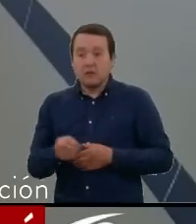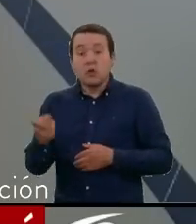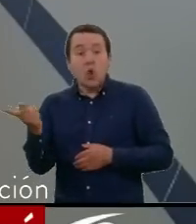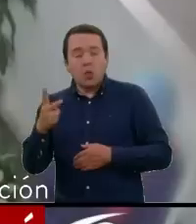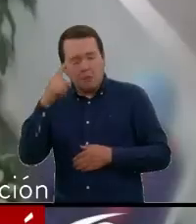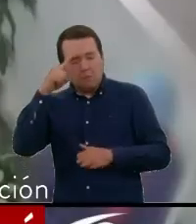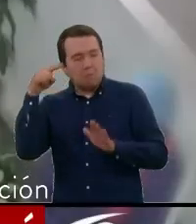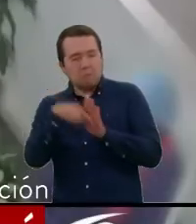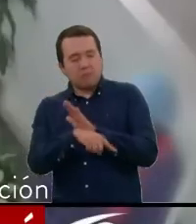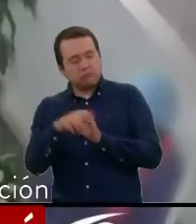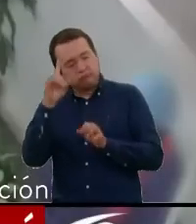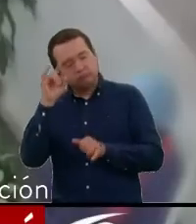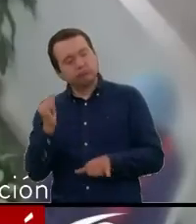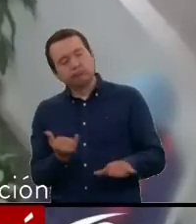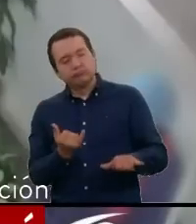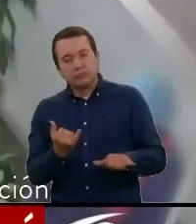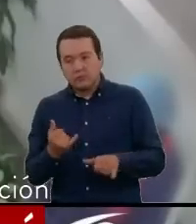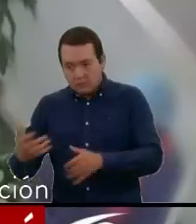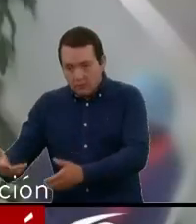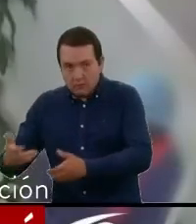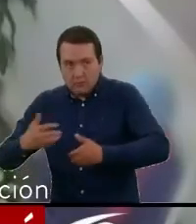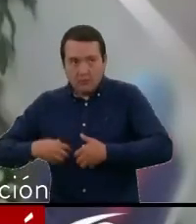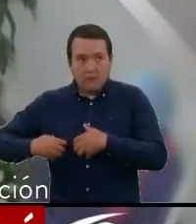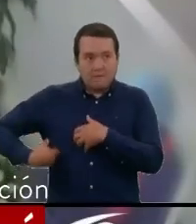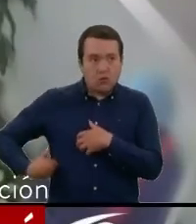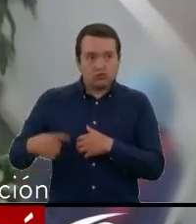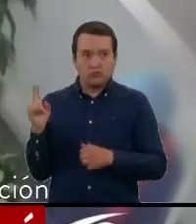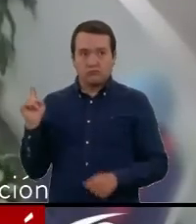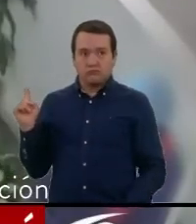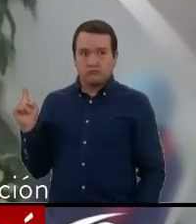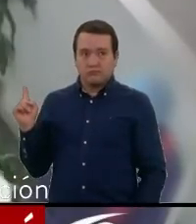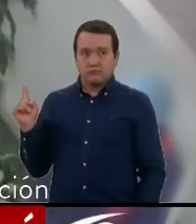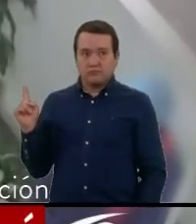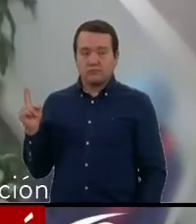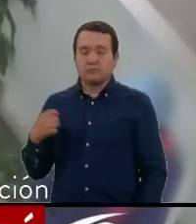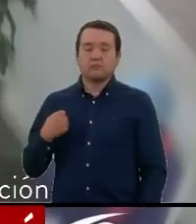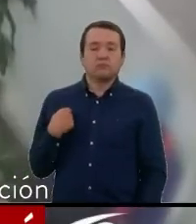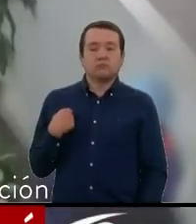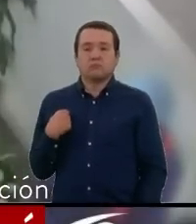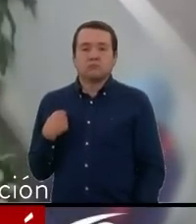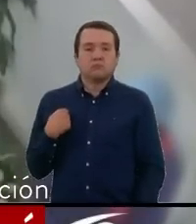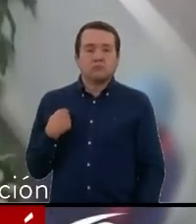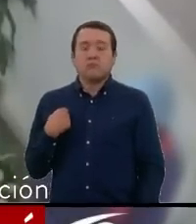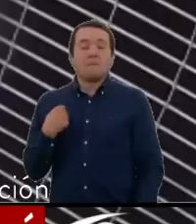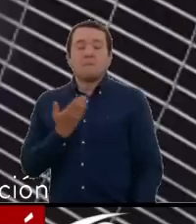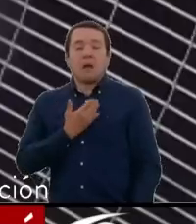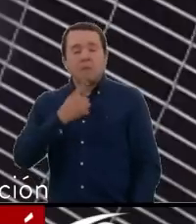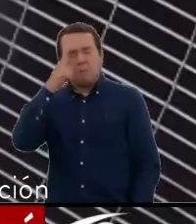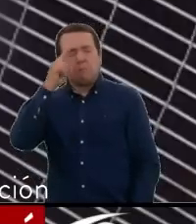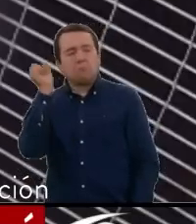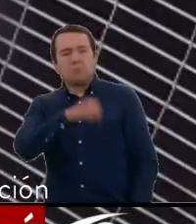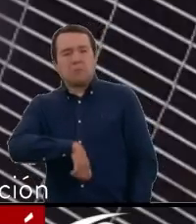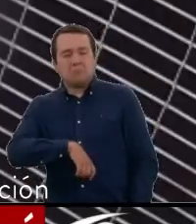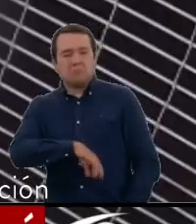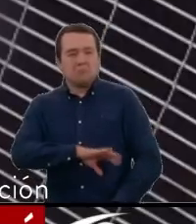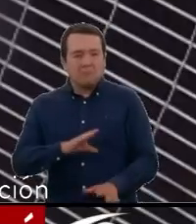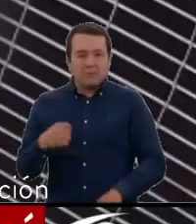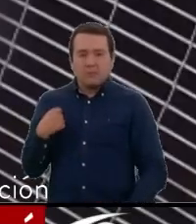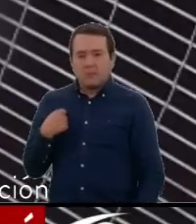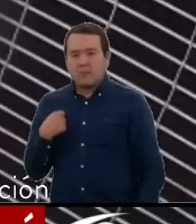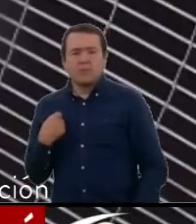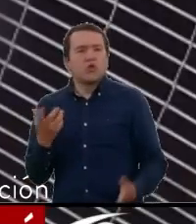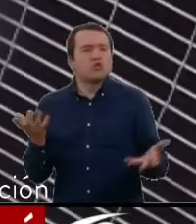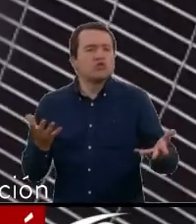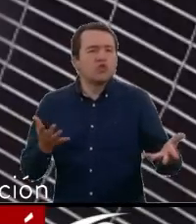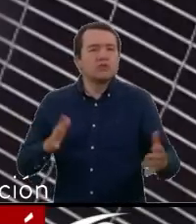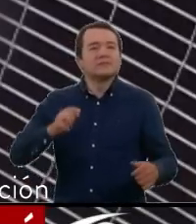bebé, la acomodó dentro de un bolso de mano y salió con ella, sin que su madre se percatara. El intento de robo ocurrió en la